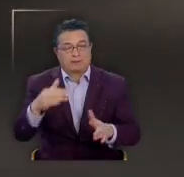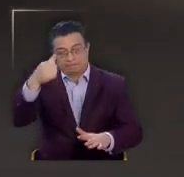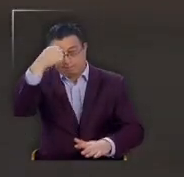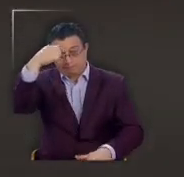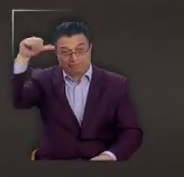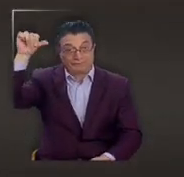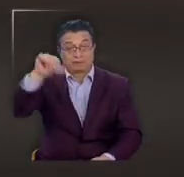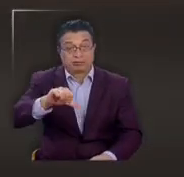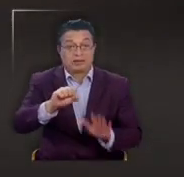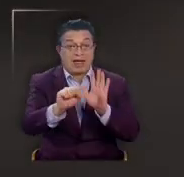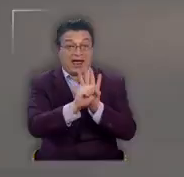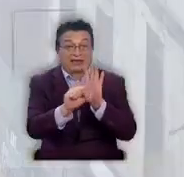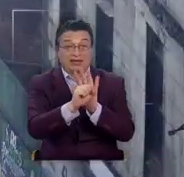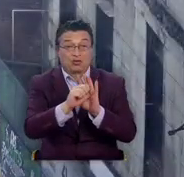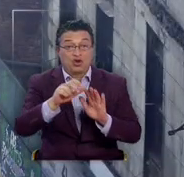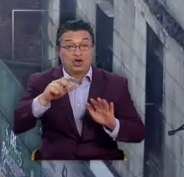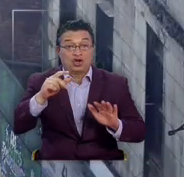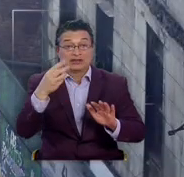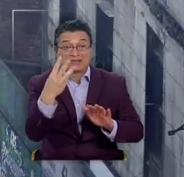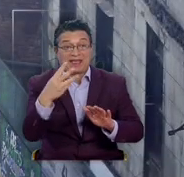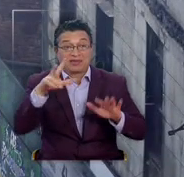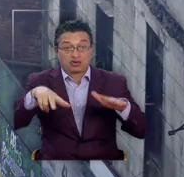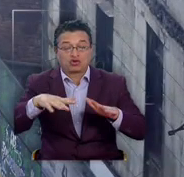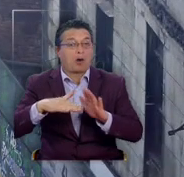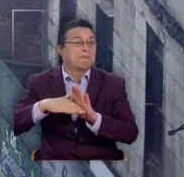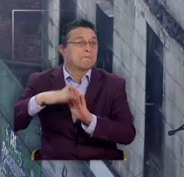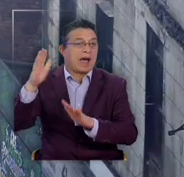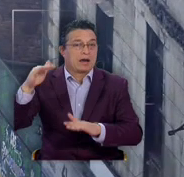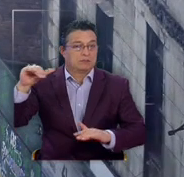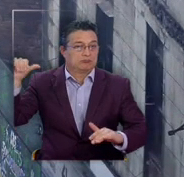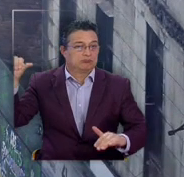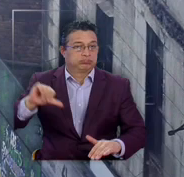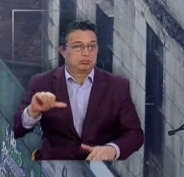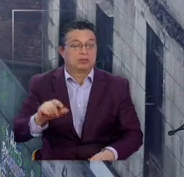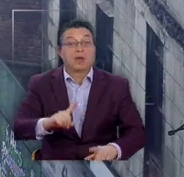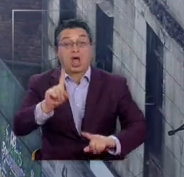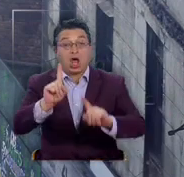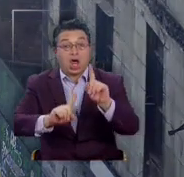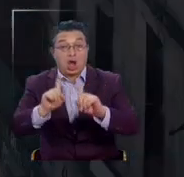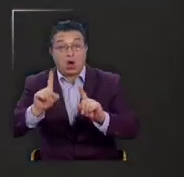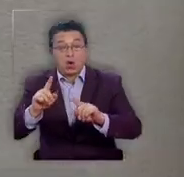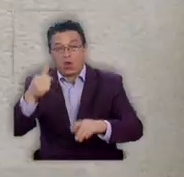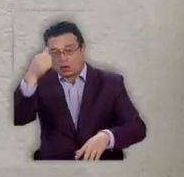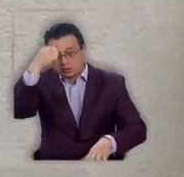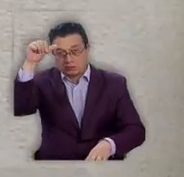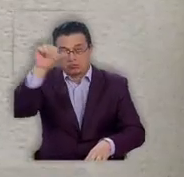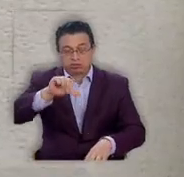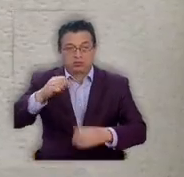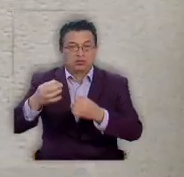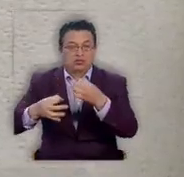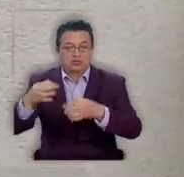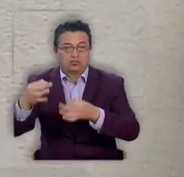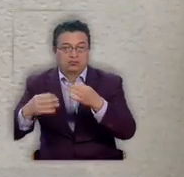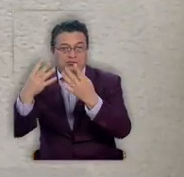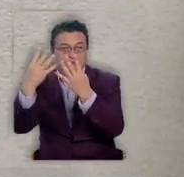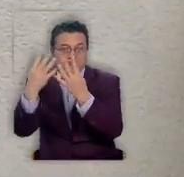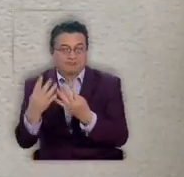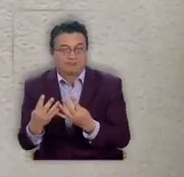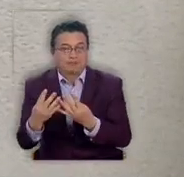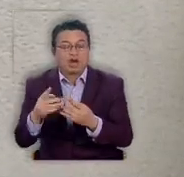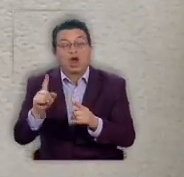por infracción al artículo 318 son más drásticas. Algunos tendrán sanciones penales, otras